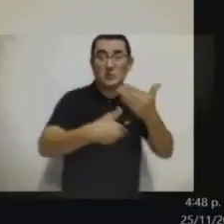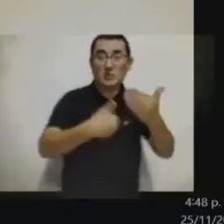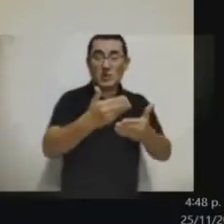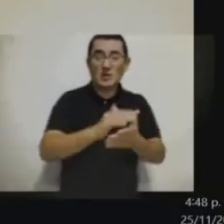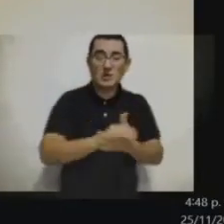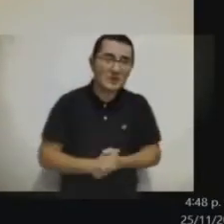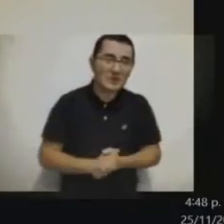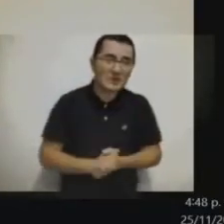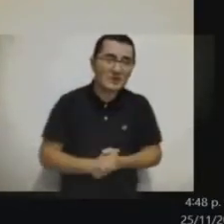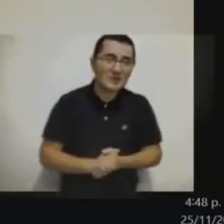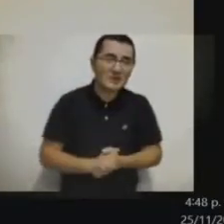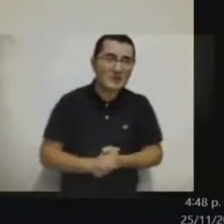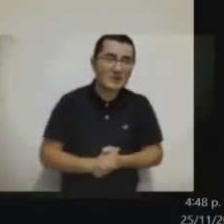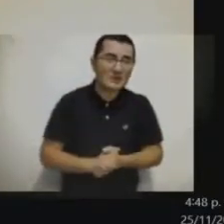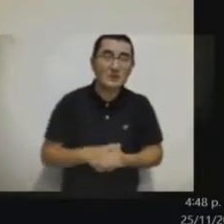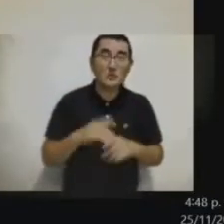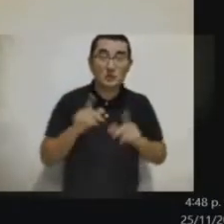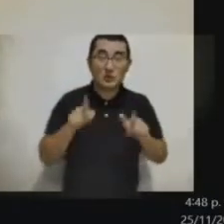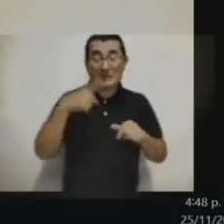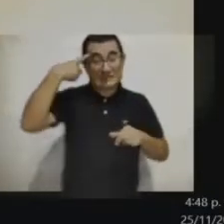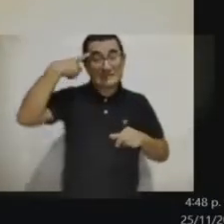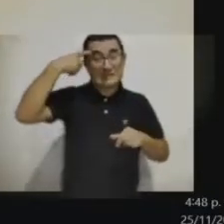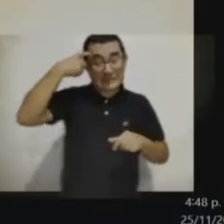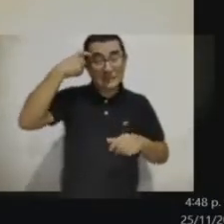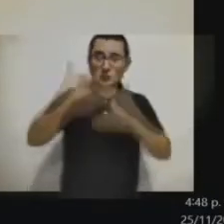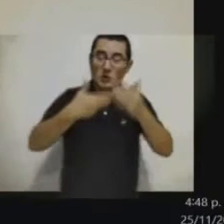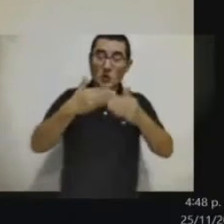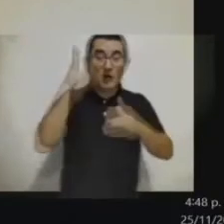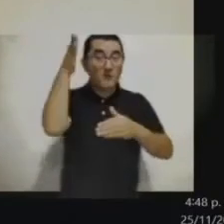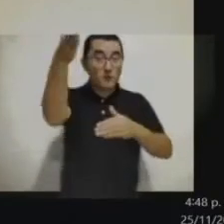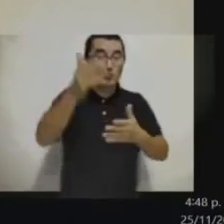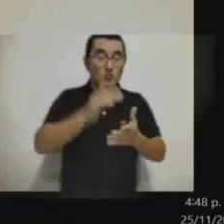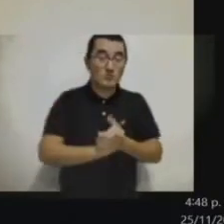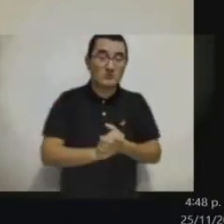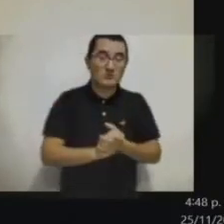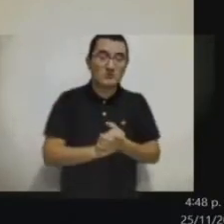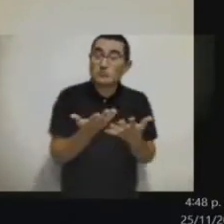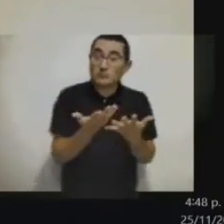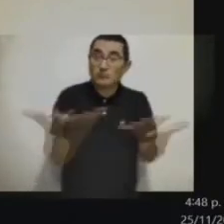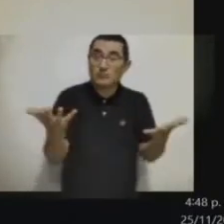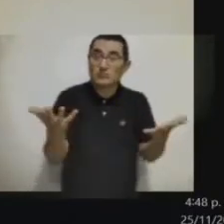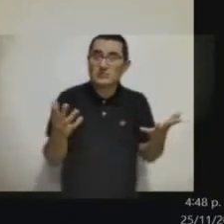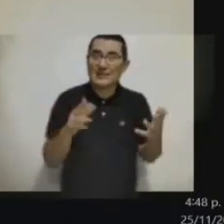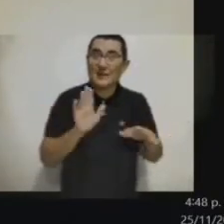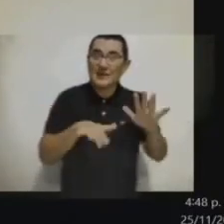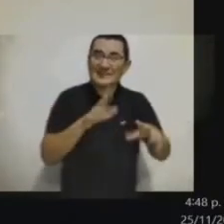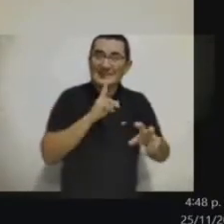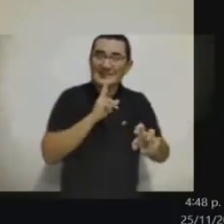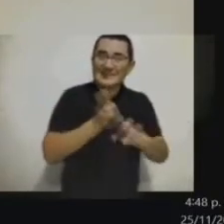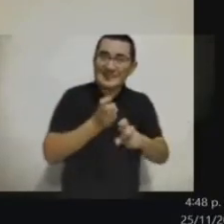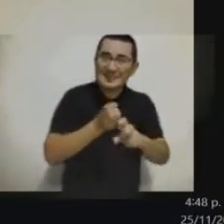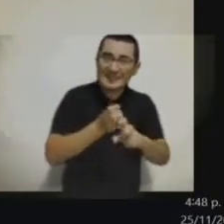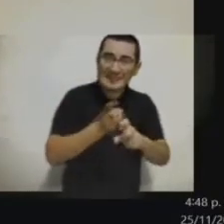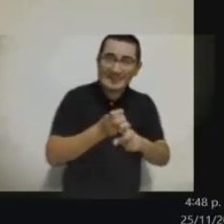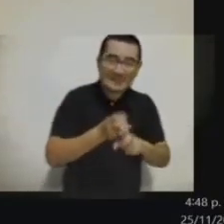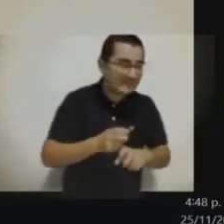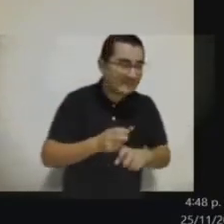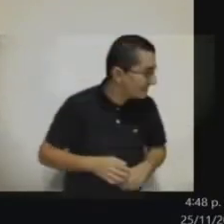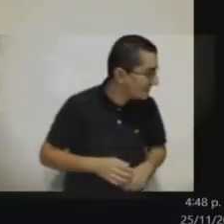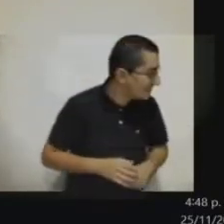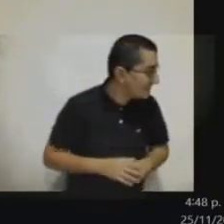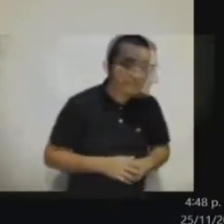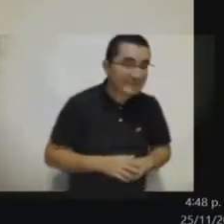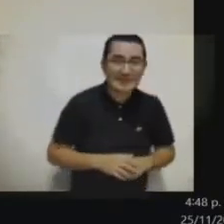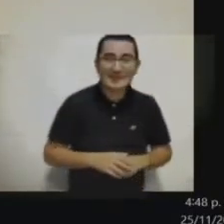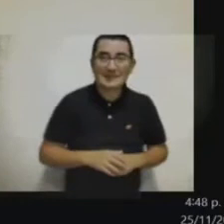sino también los retos que tenemos a futuro. Muchos ya han visto sobre la integración de las energías renovables, también